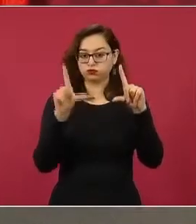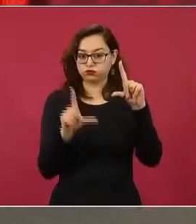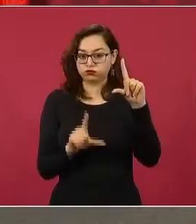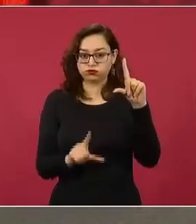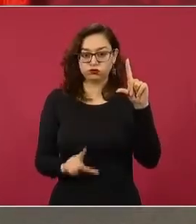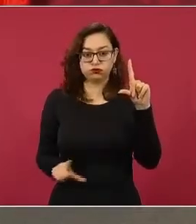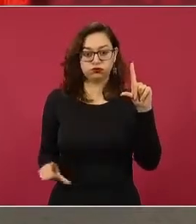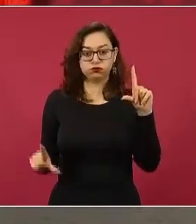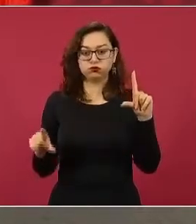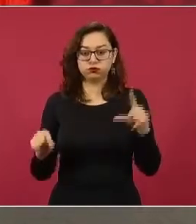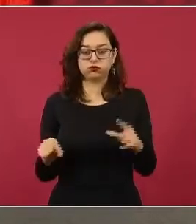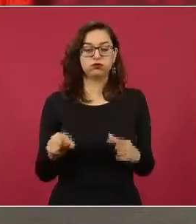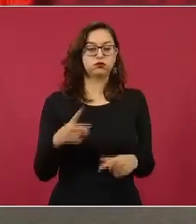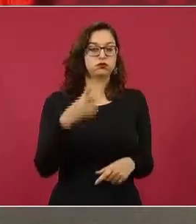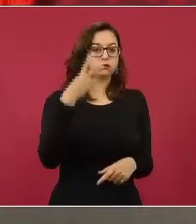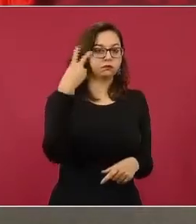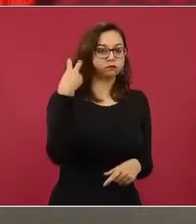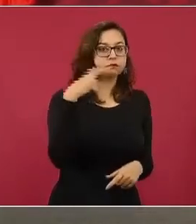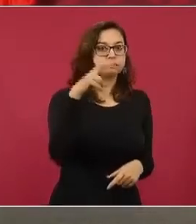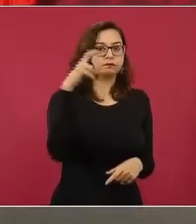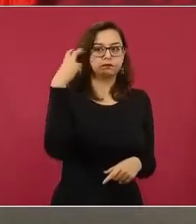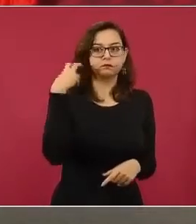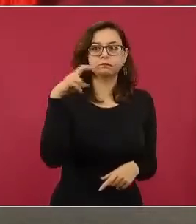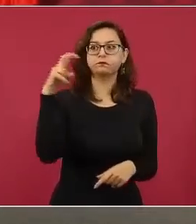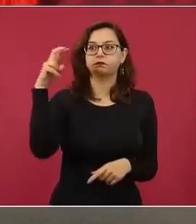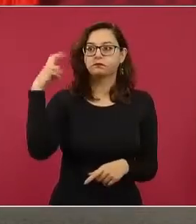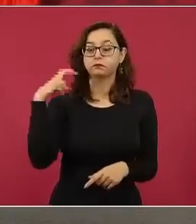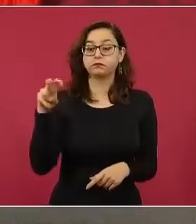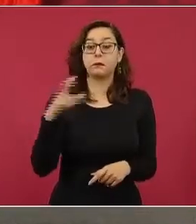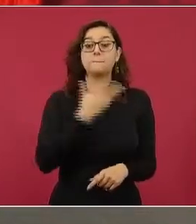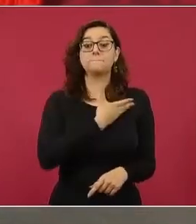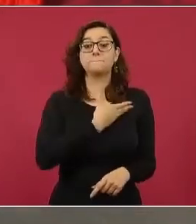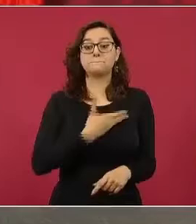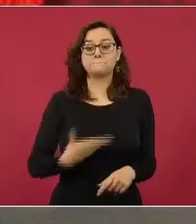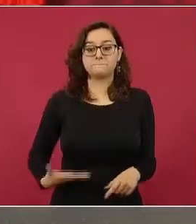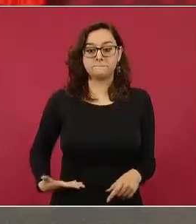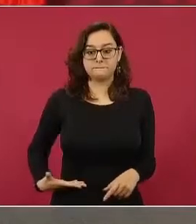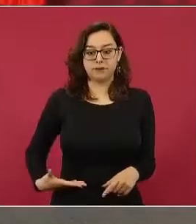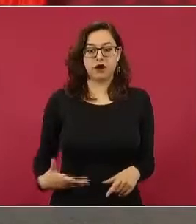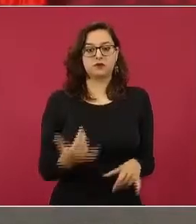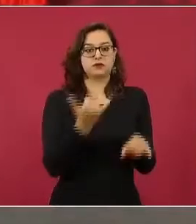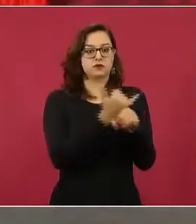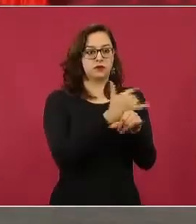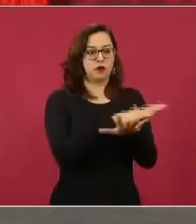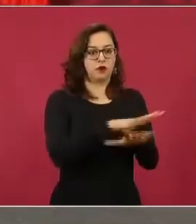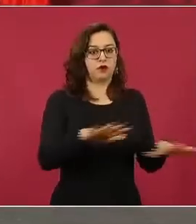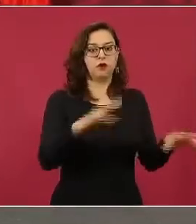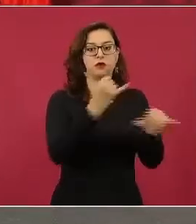pero son informes del Ejecutivo. Los foros